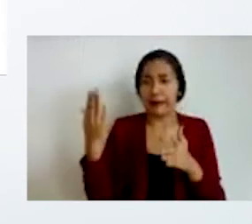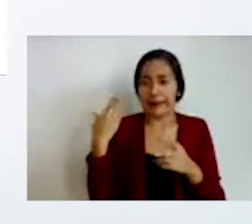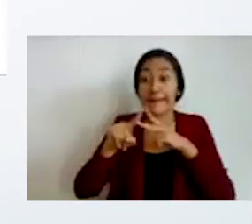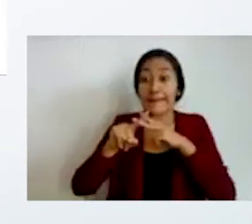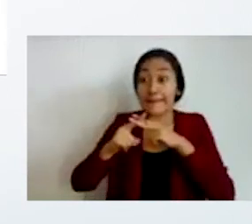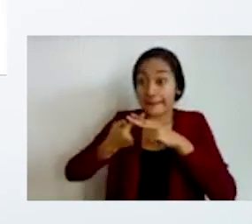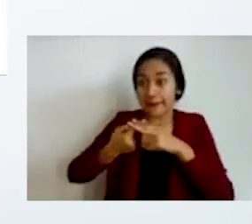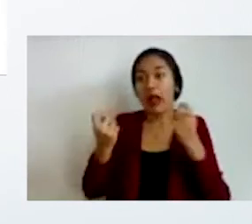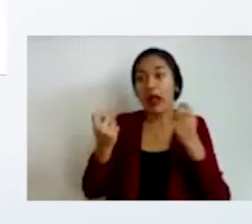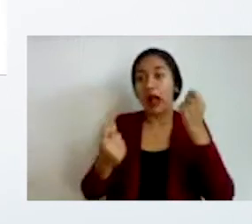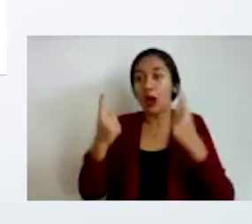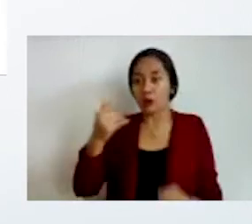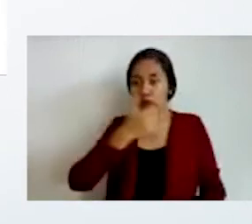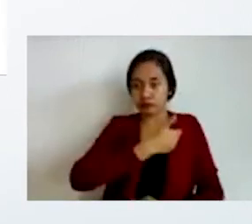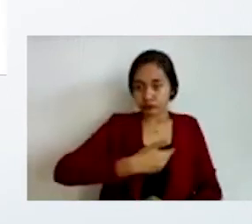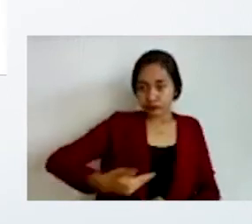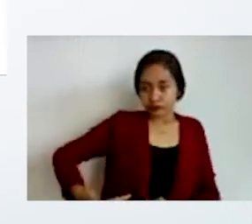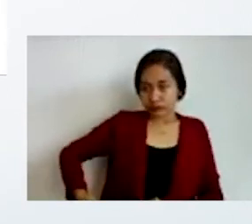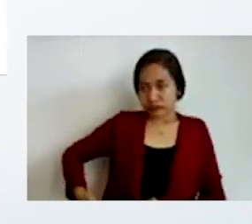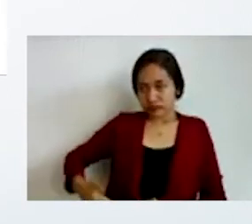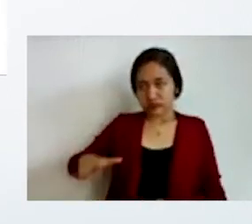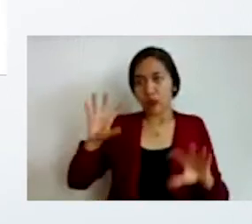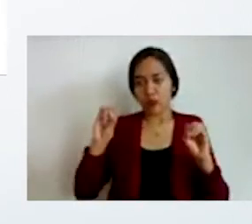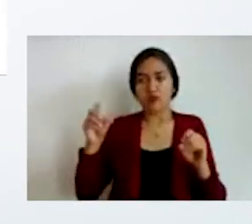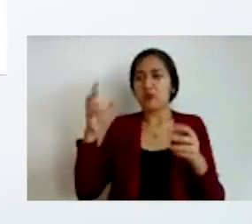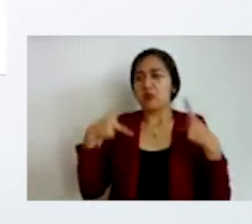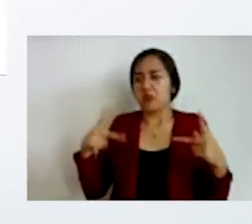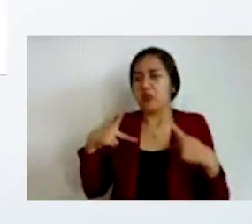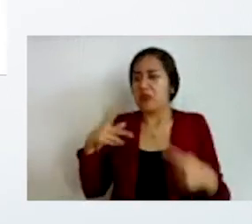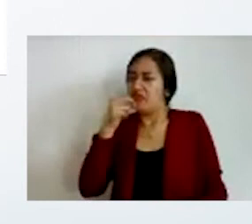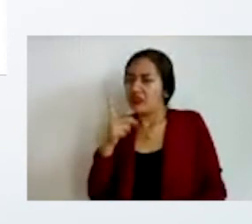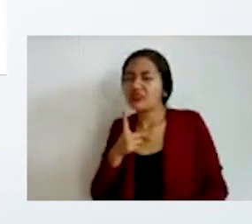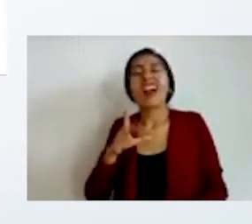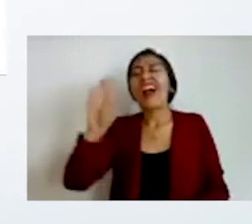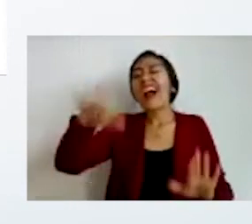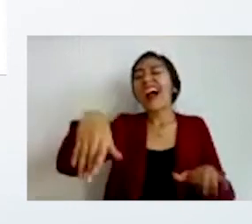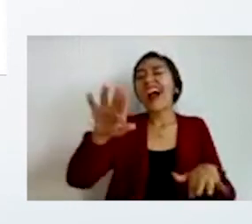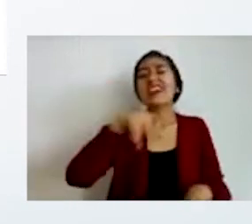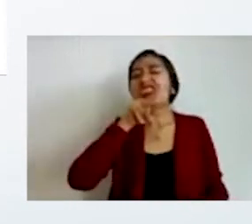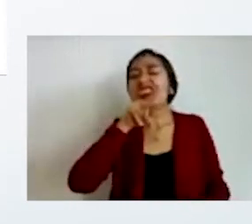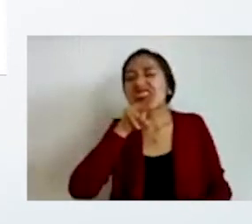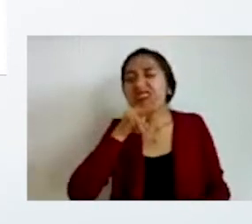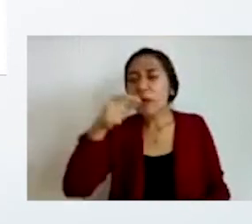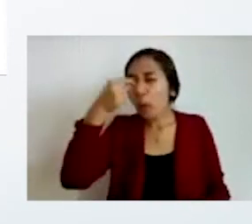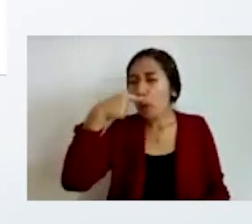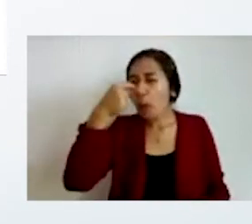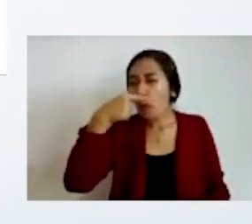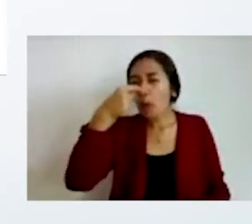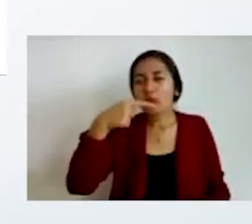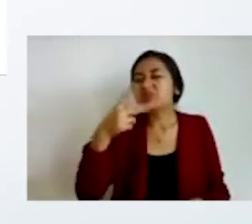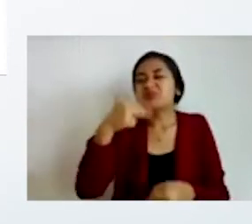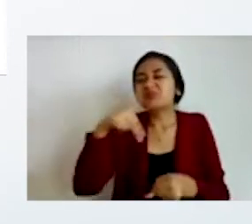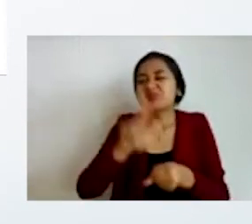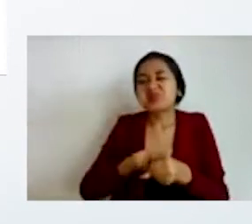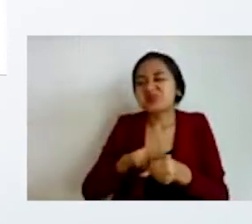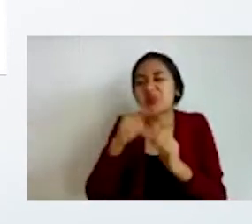una gripita y pues con esto no nos va a pasar nada. Y pues resulta que sí pasa, ¿no? Otro error